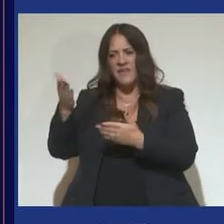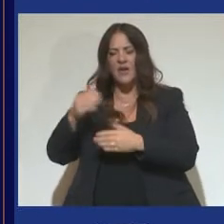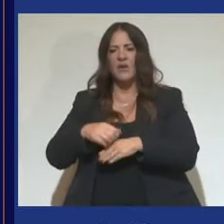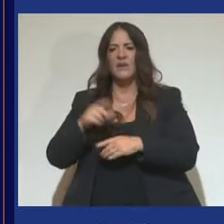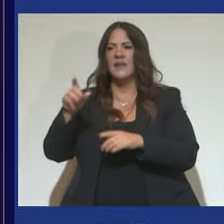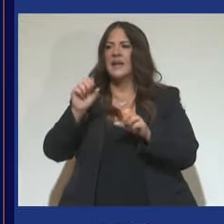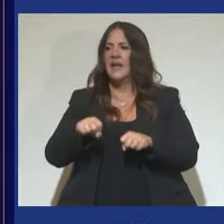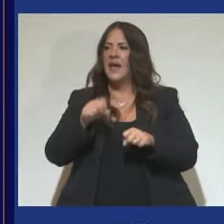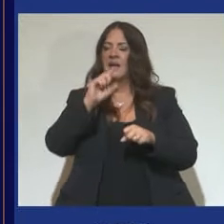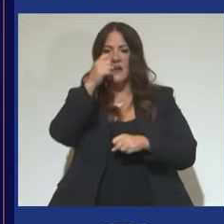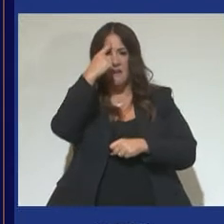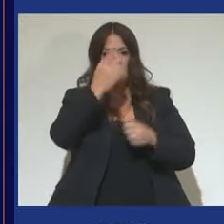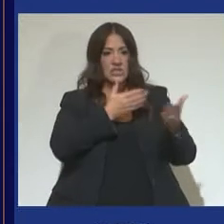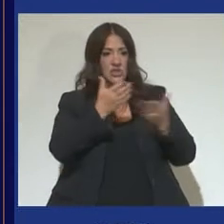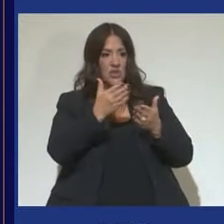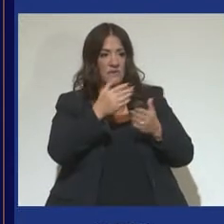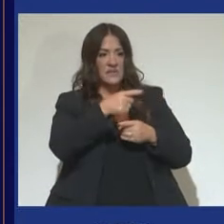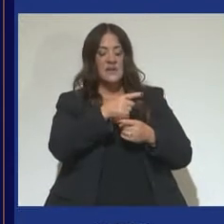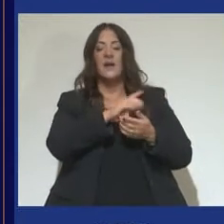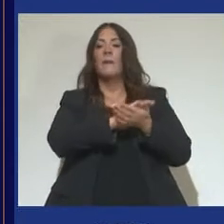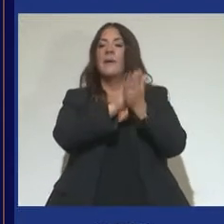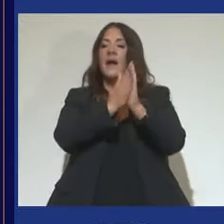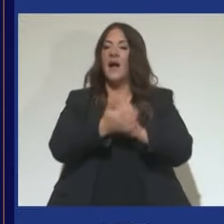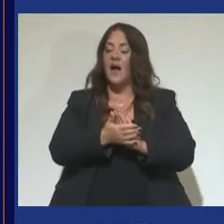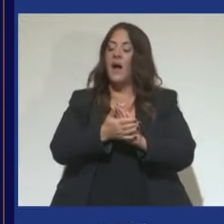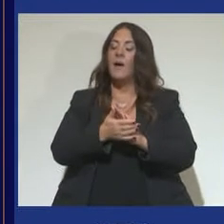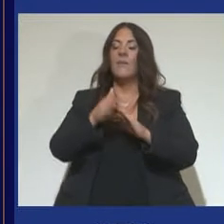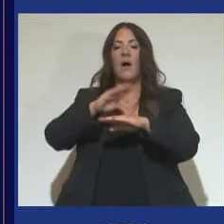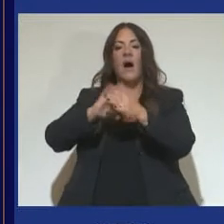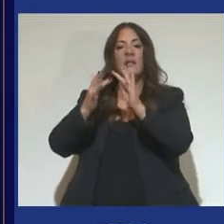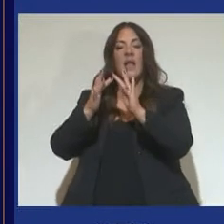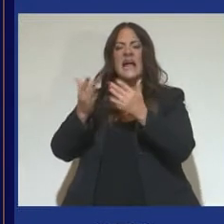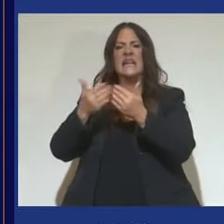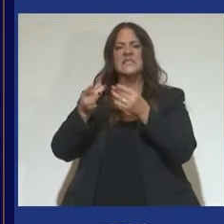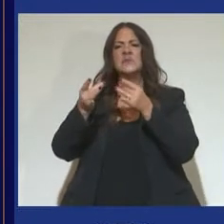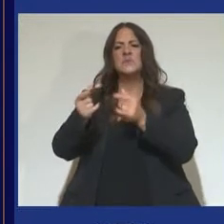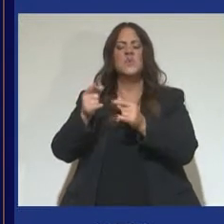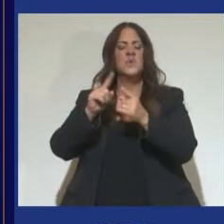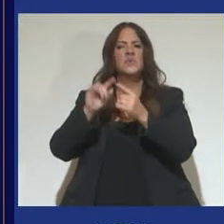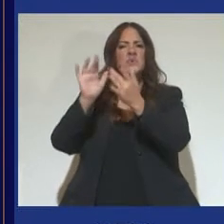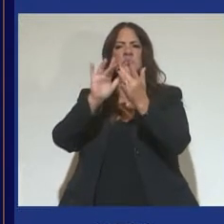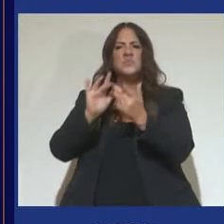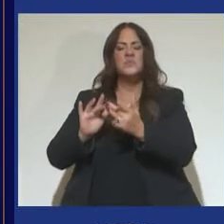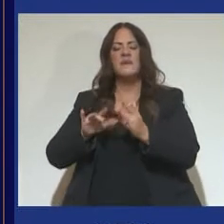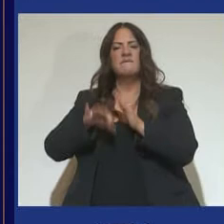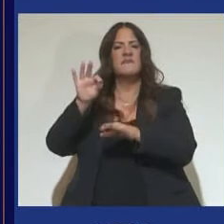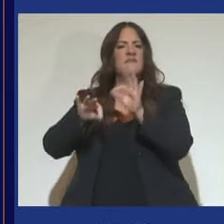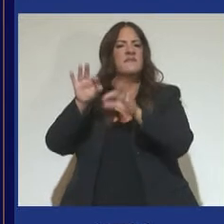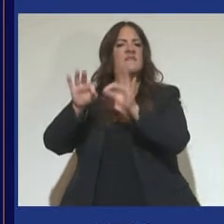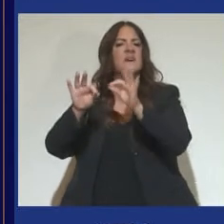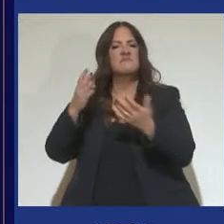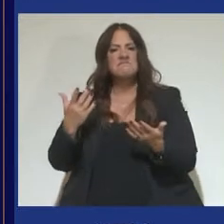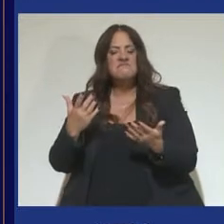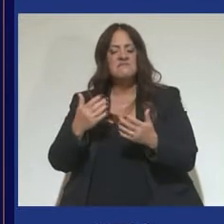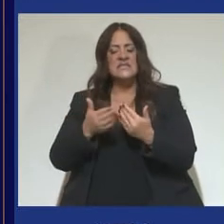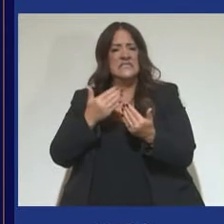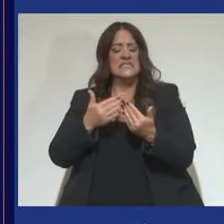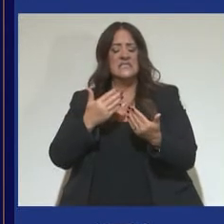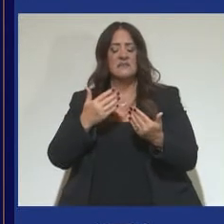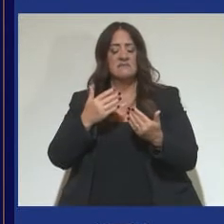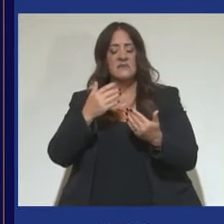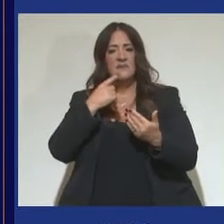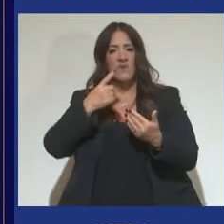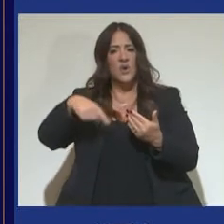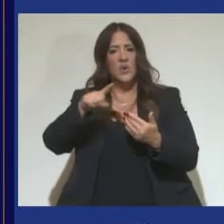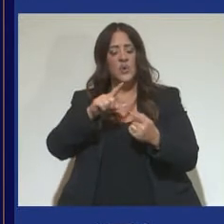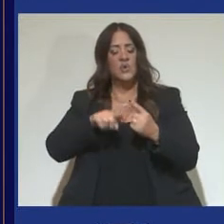consumidores no es solamente para lo que se hace en línea pero que esté en sus dispositivos en su mano el poder seguirlos a donde